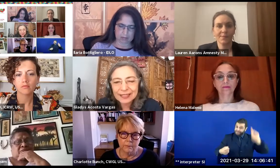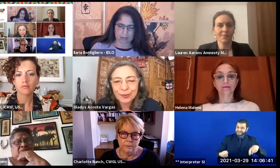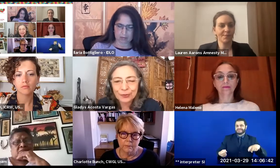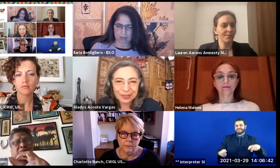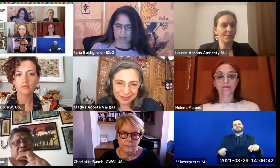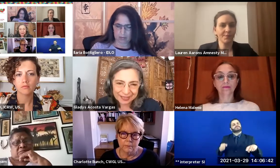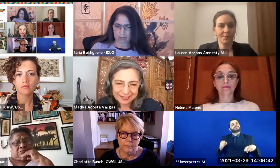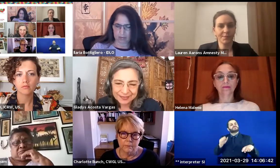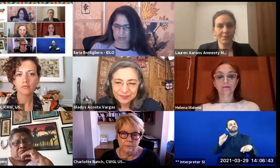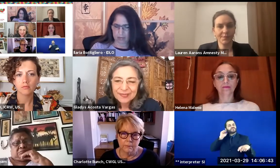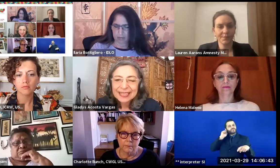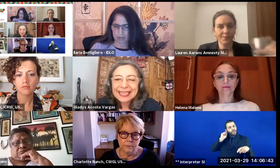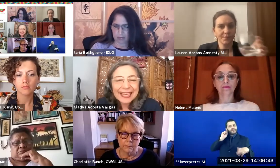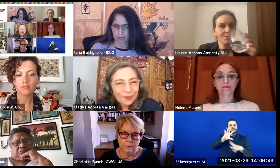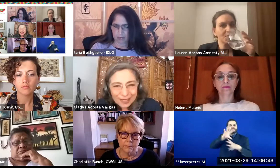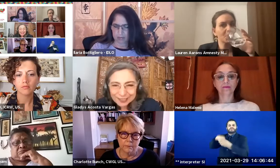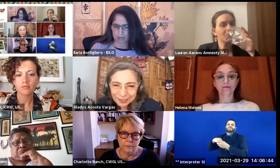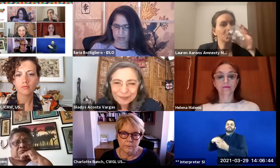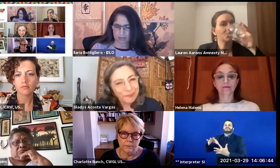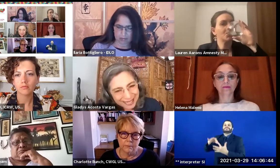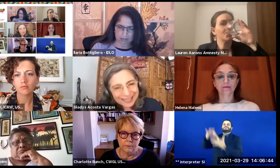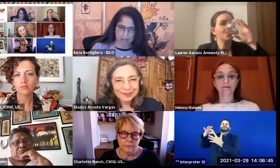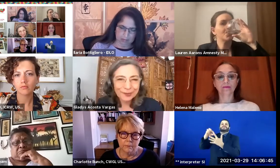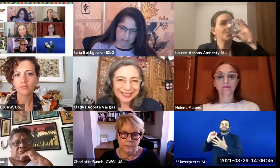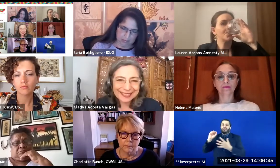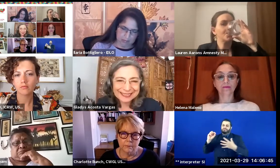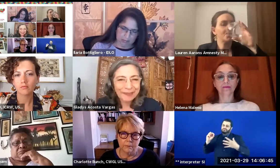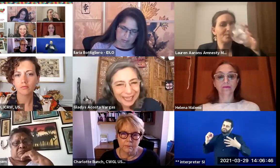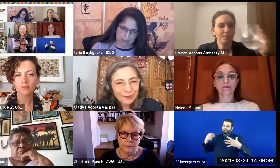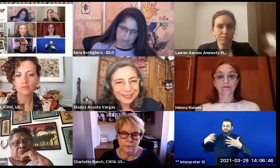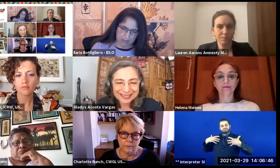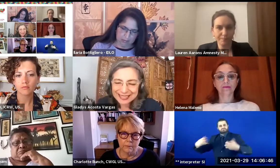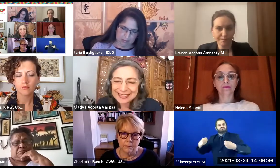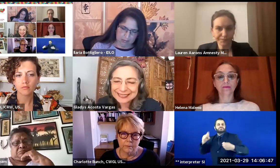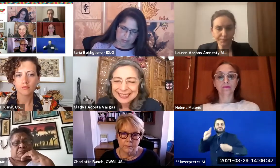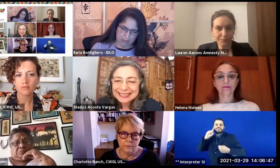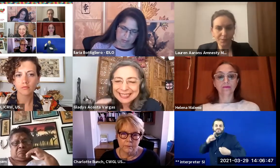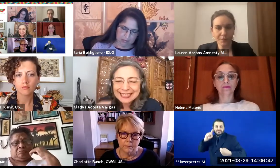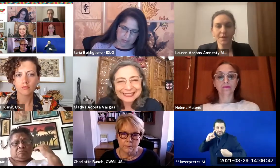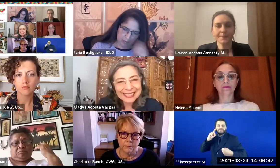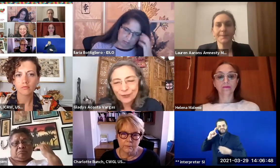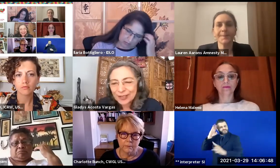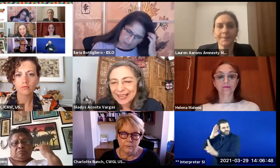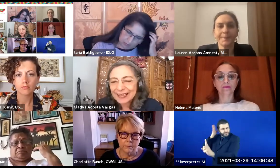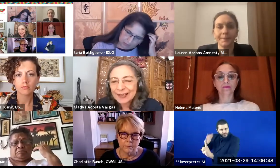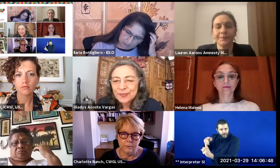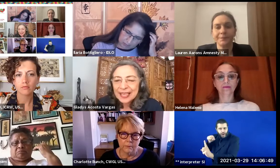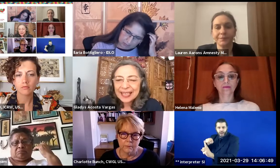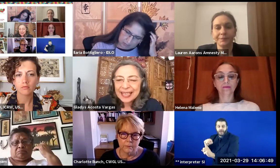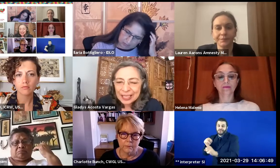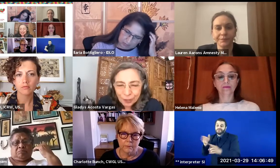sexual y reproductiva. Y la educación para las mujeres, para nuestras niñas, tiene que estar